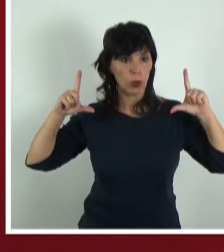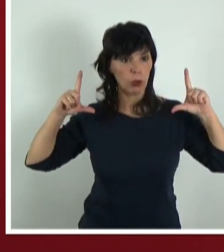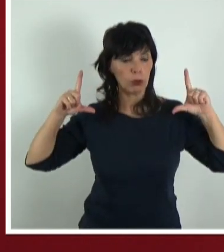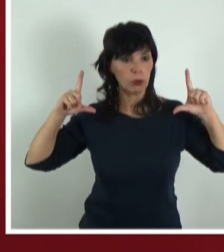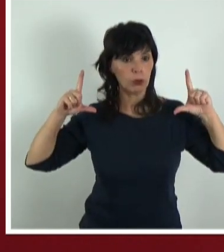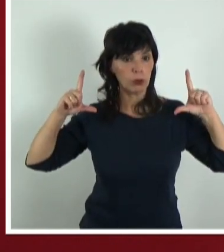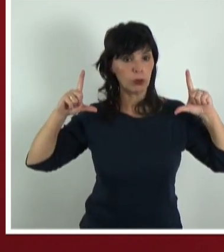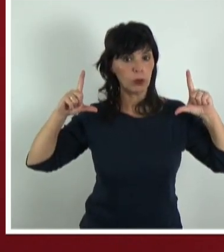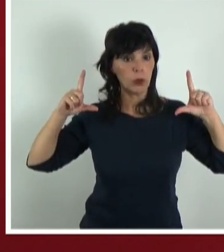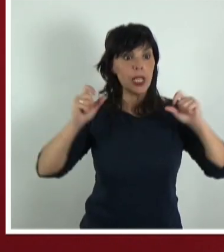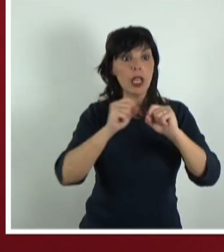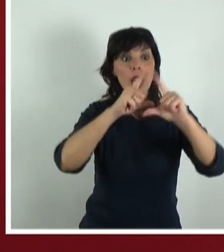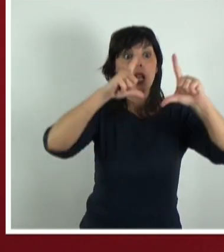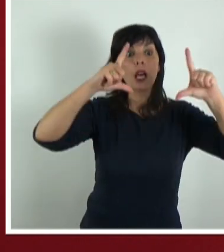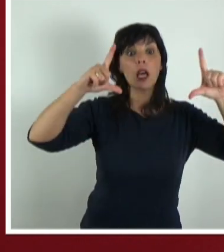y la vida.